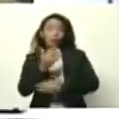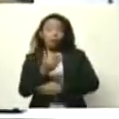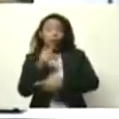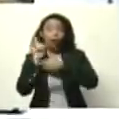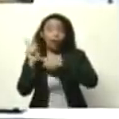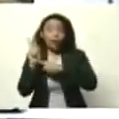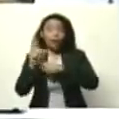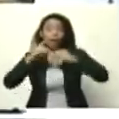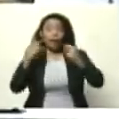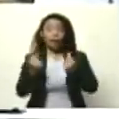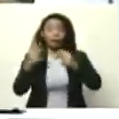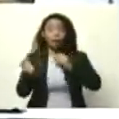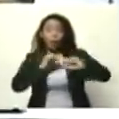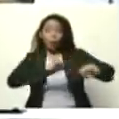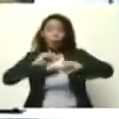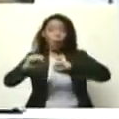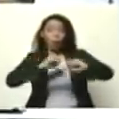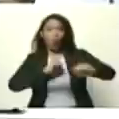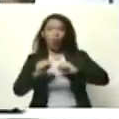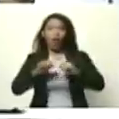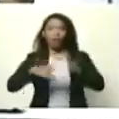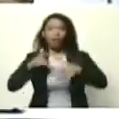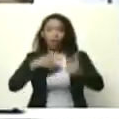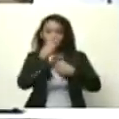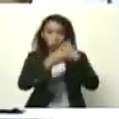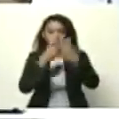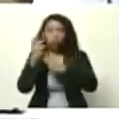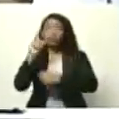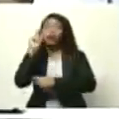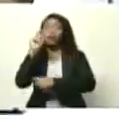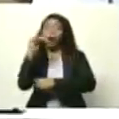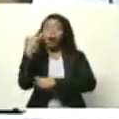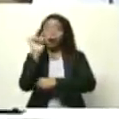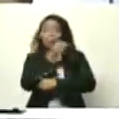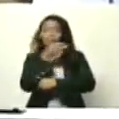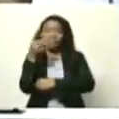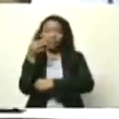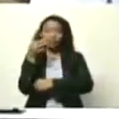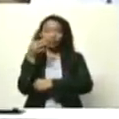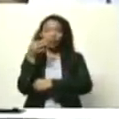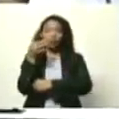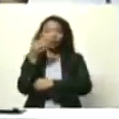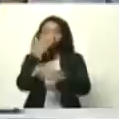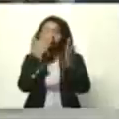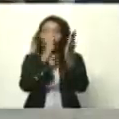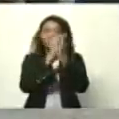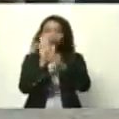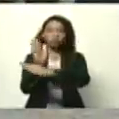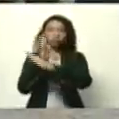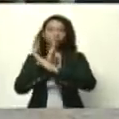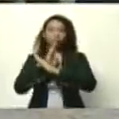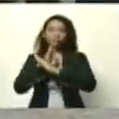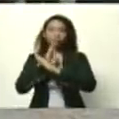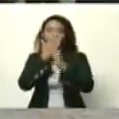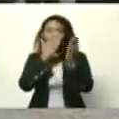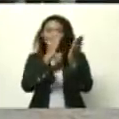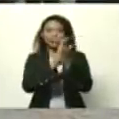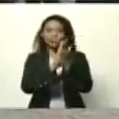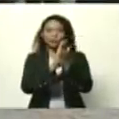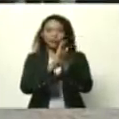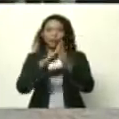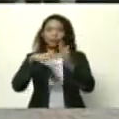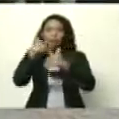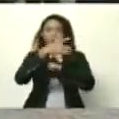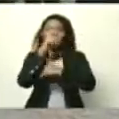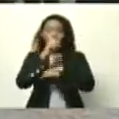esta reactivación de la actividad turística, pero también es el éxito frente al bloqueo, frente a las sanciones. Después de años